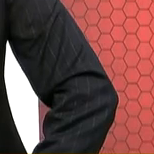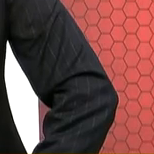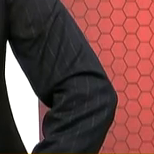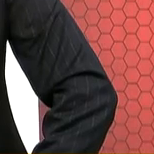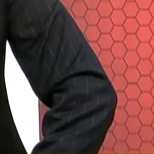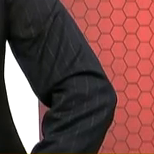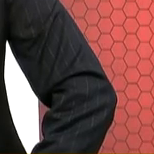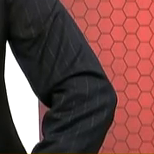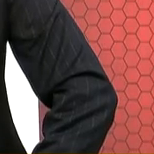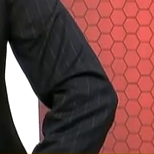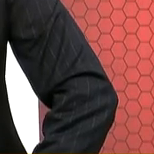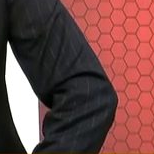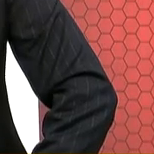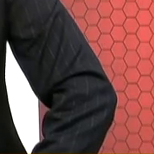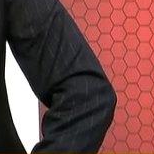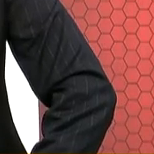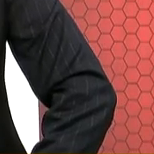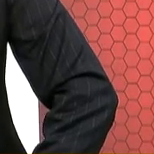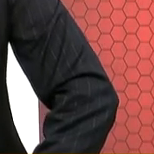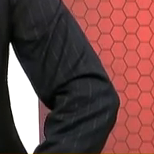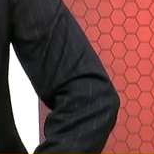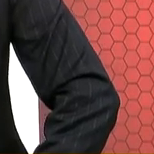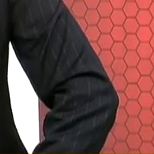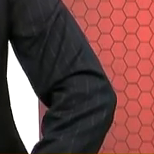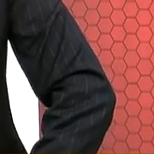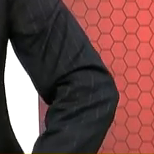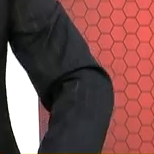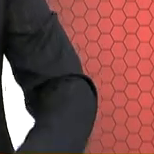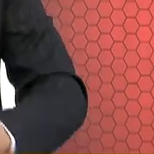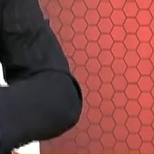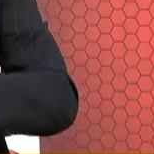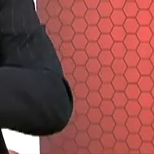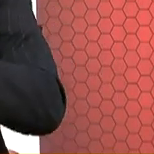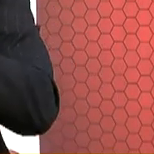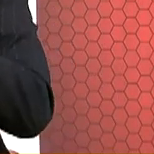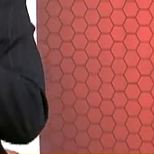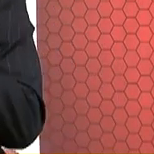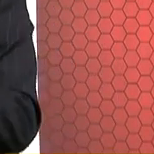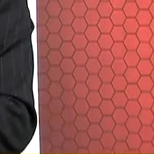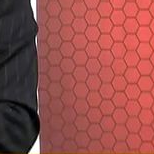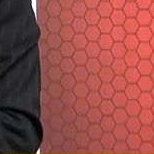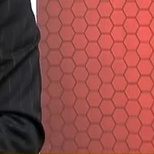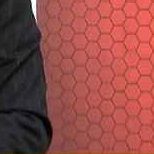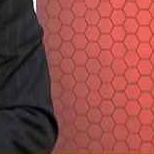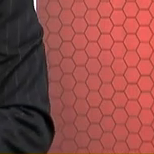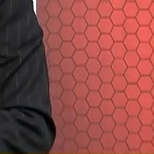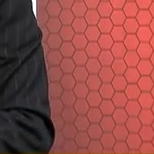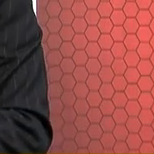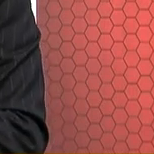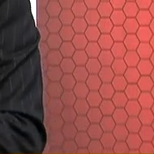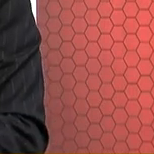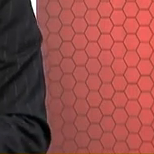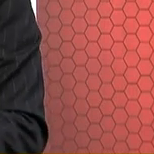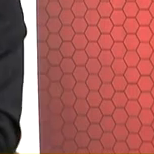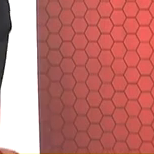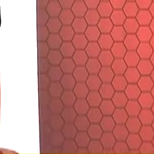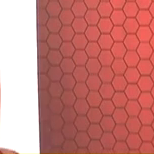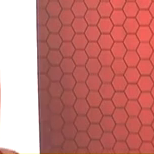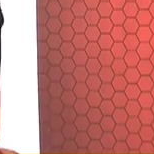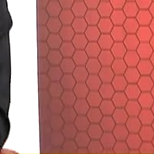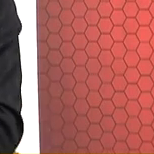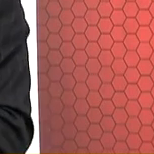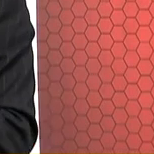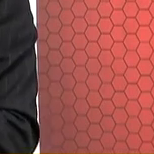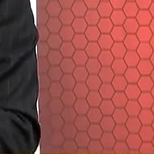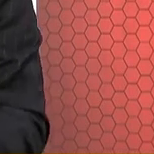Y en verdad hoy nos sentimos pues muy complacidos, muy satisfechos de tener esta nueva sección, una